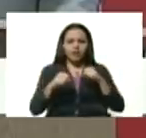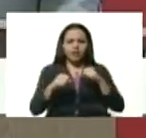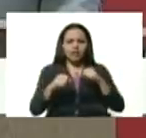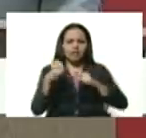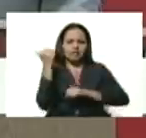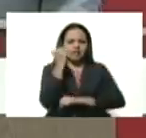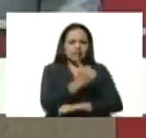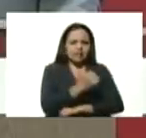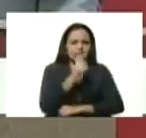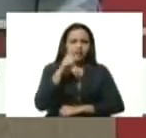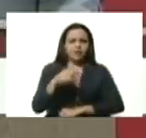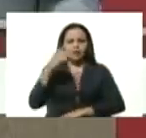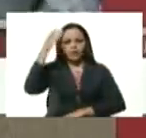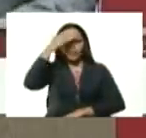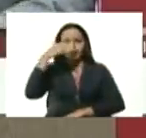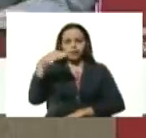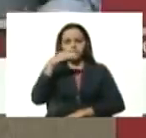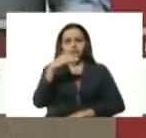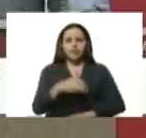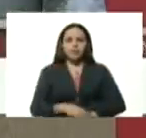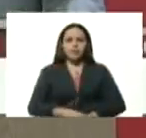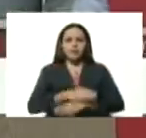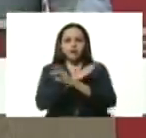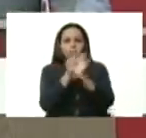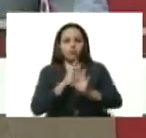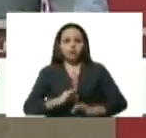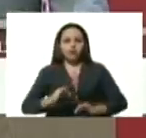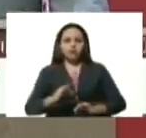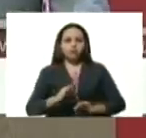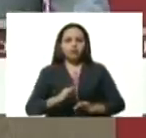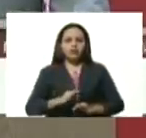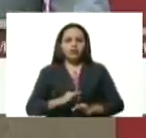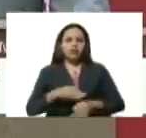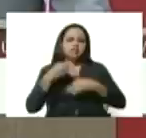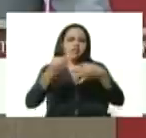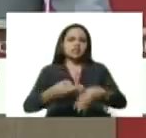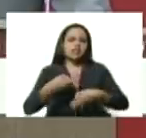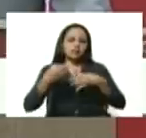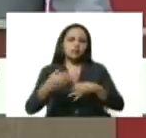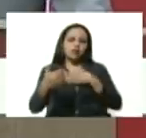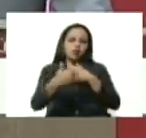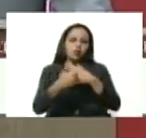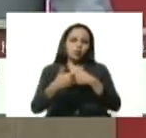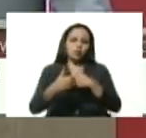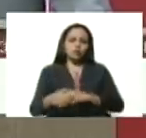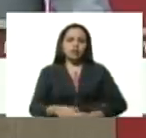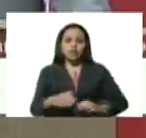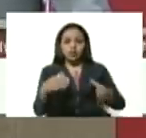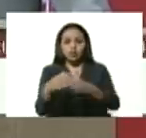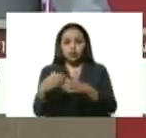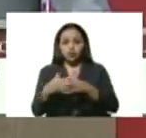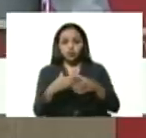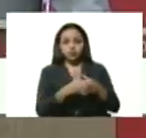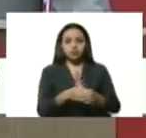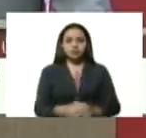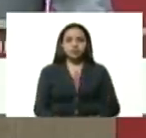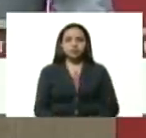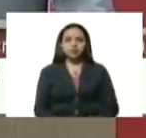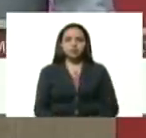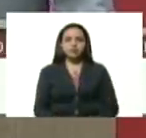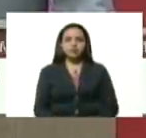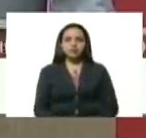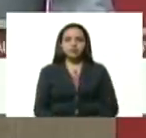prácticas paramilitares, como moneda de uso corriente en estos grupos para su accionar. No